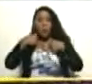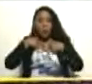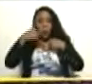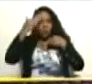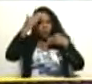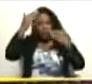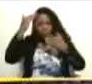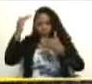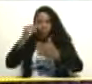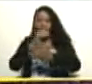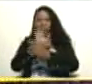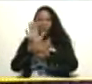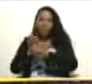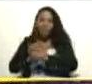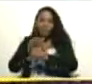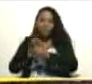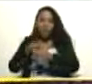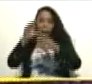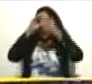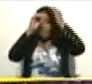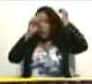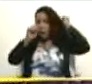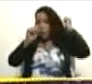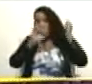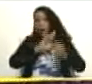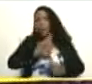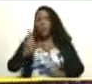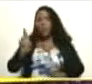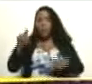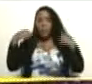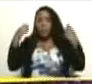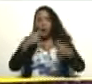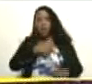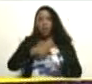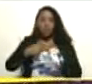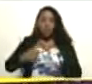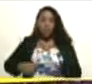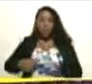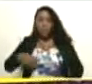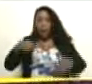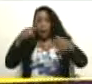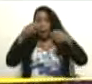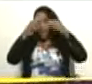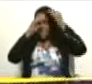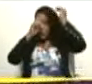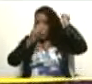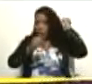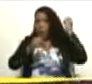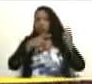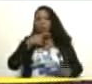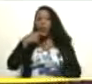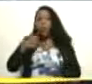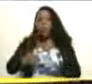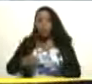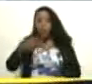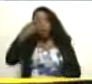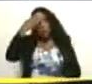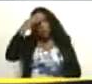cariñosa al embajador de la República Popular China, al embajador de Rusia,